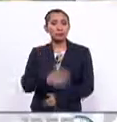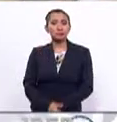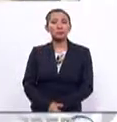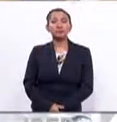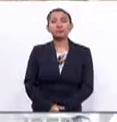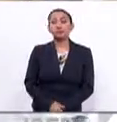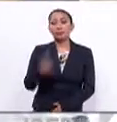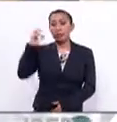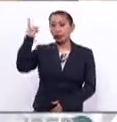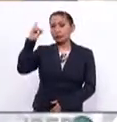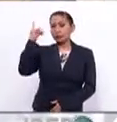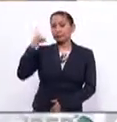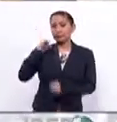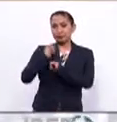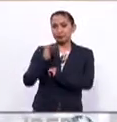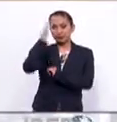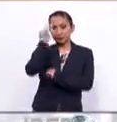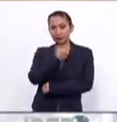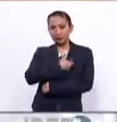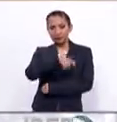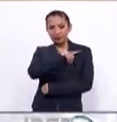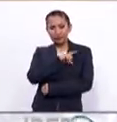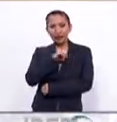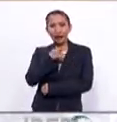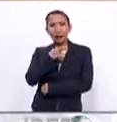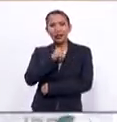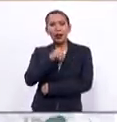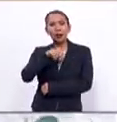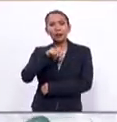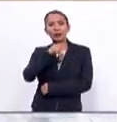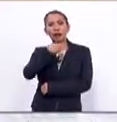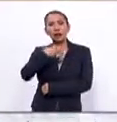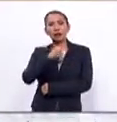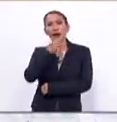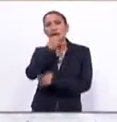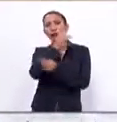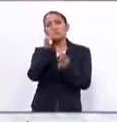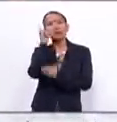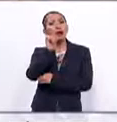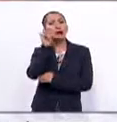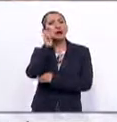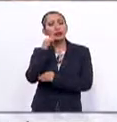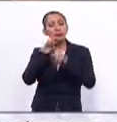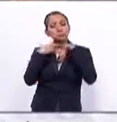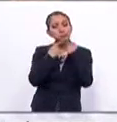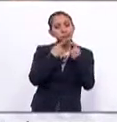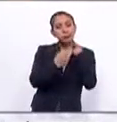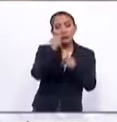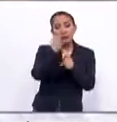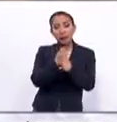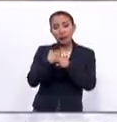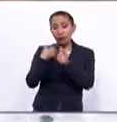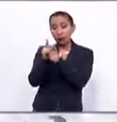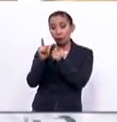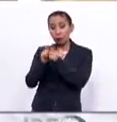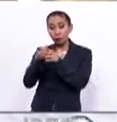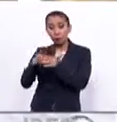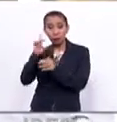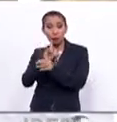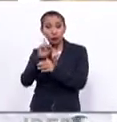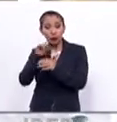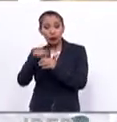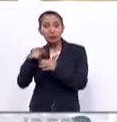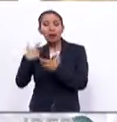política. En Bolivia, la ministra de Salud, Gabriela Montaño, anunció que mañana sesionará el primer gabinete de la